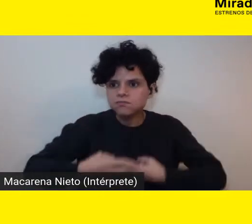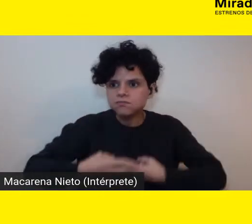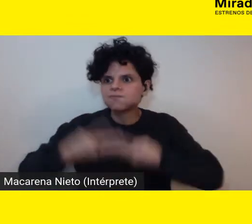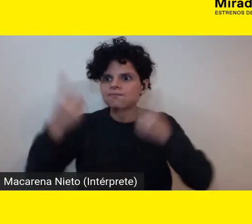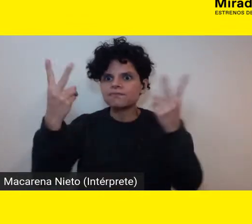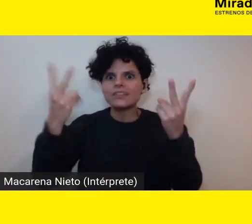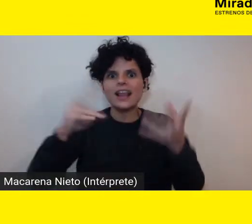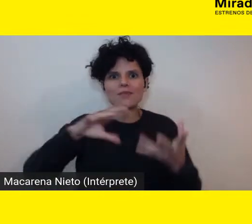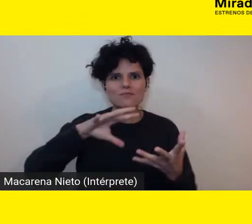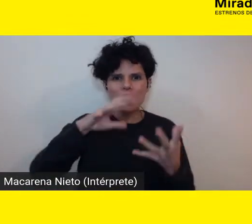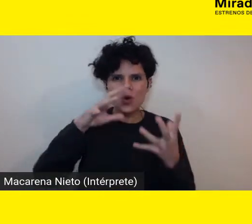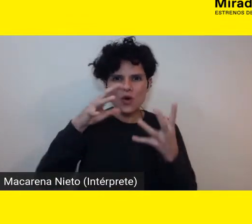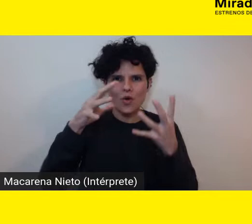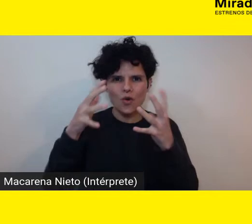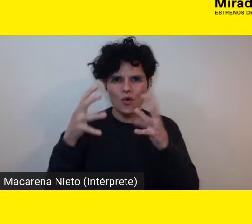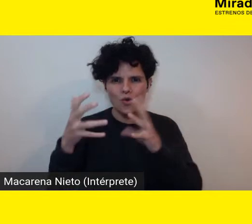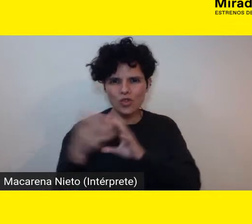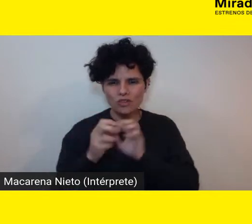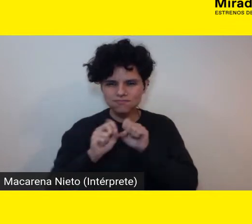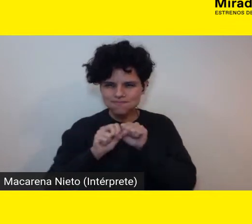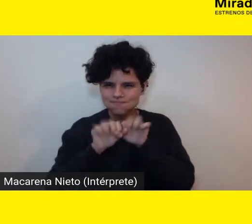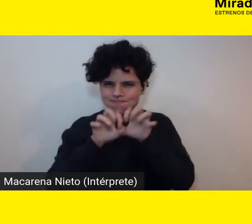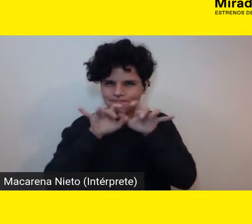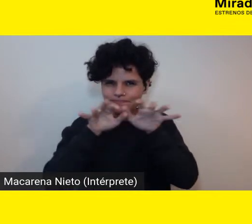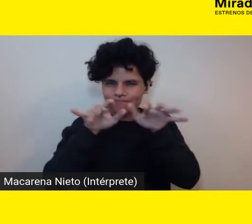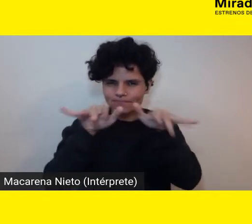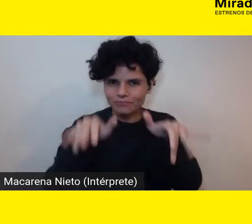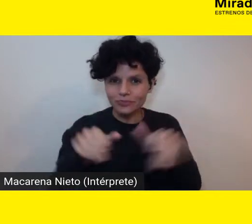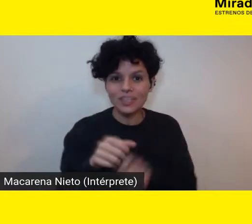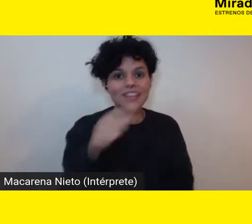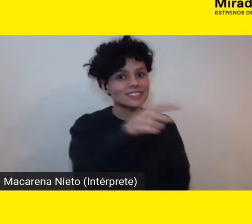mundo, desde la semana pasada.